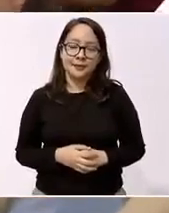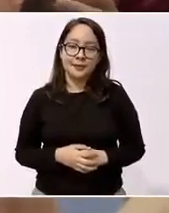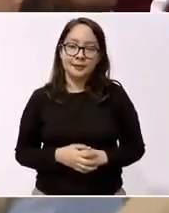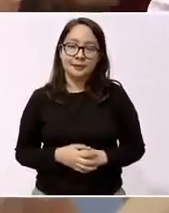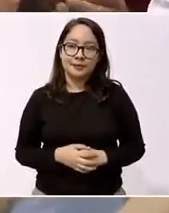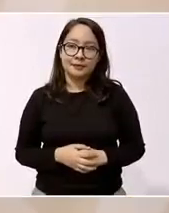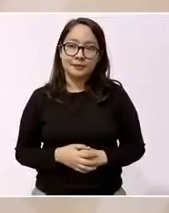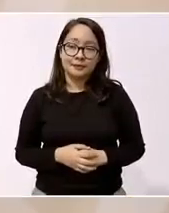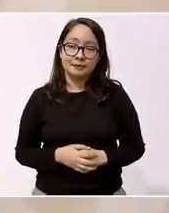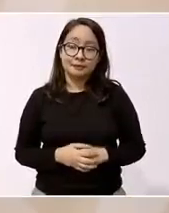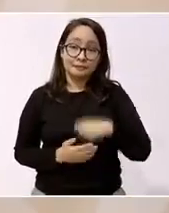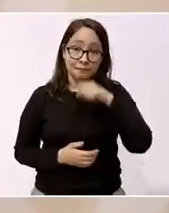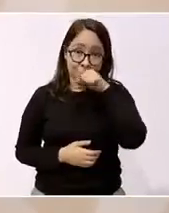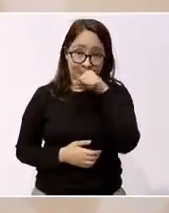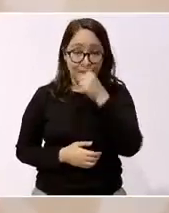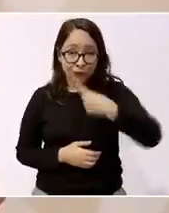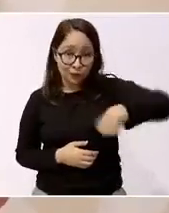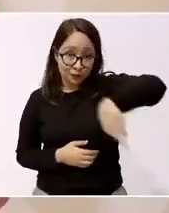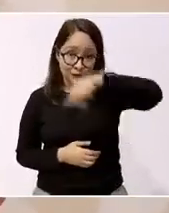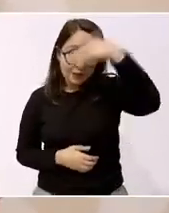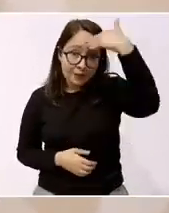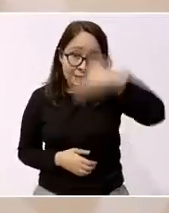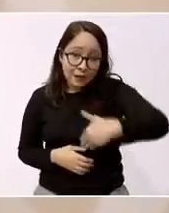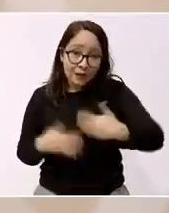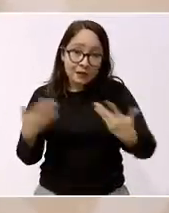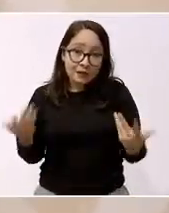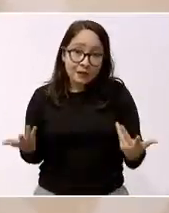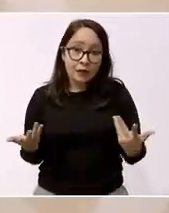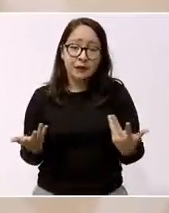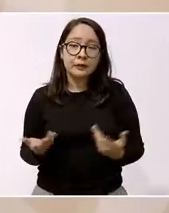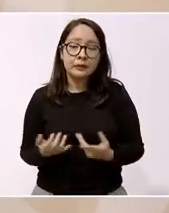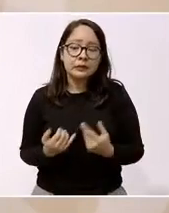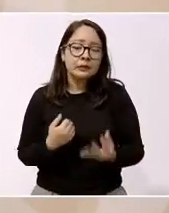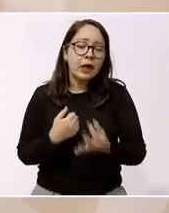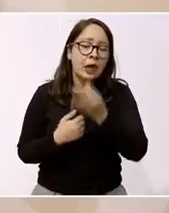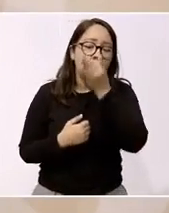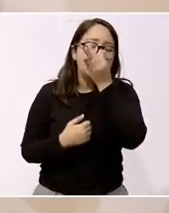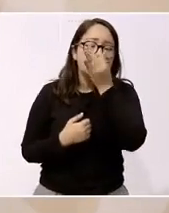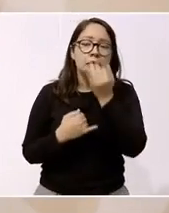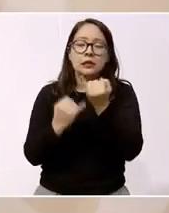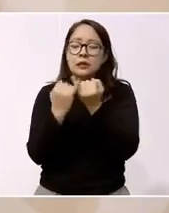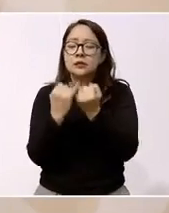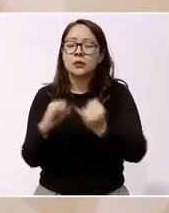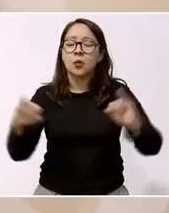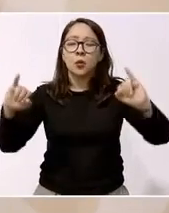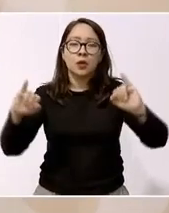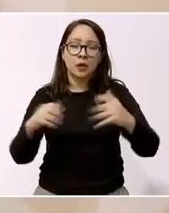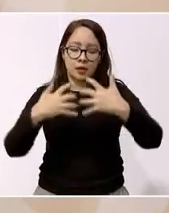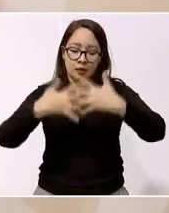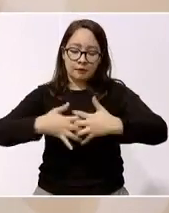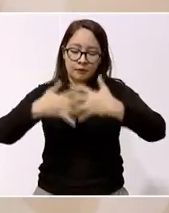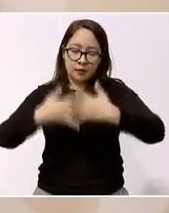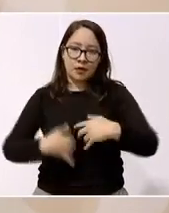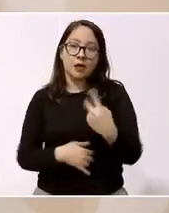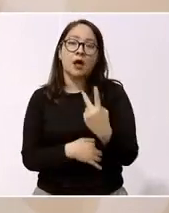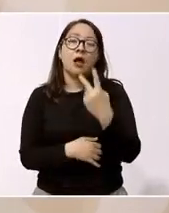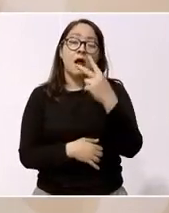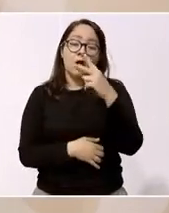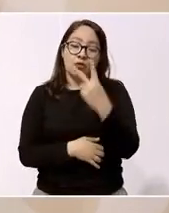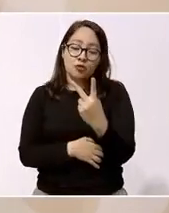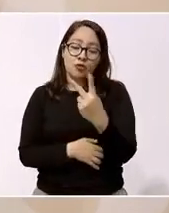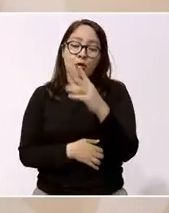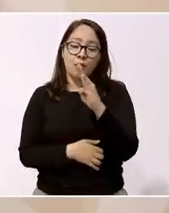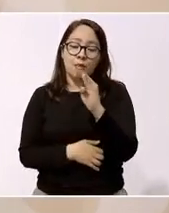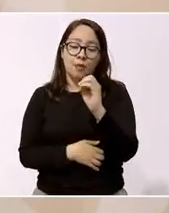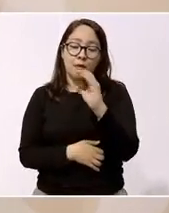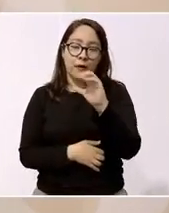Ya saben también que se está por inaugurar la refinería de Dos Bocas, también para procesar más